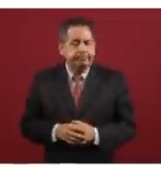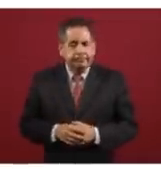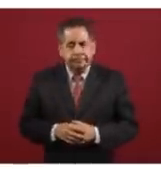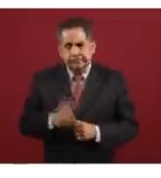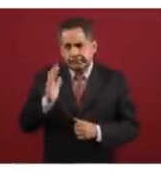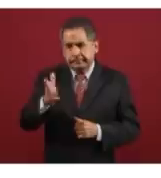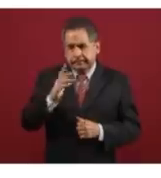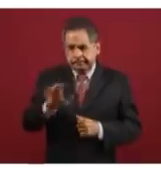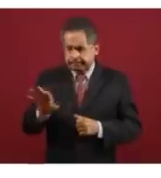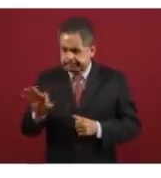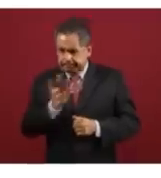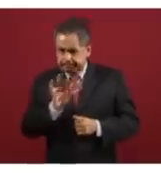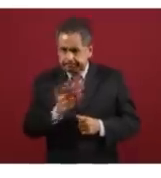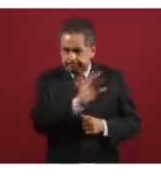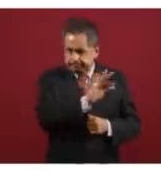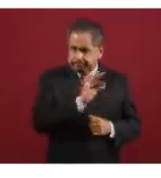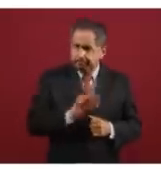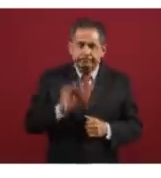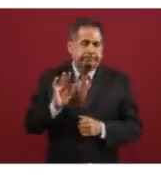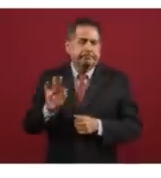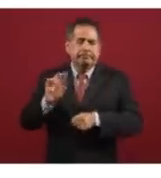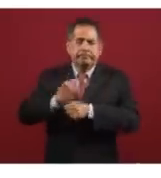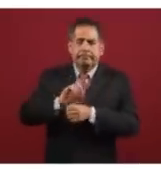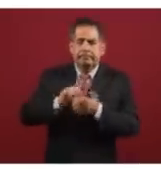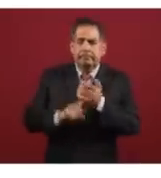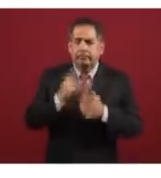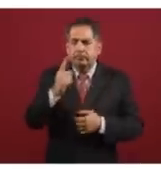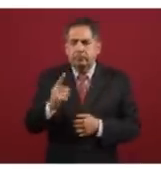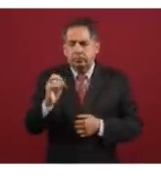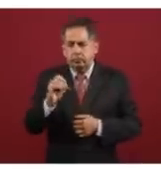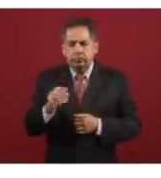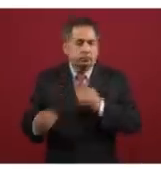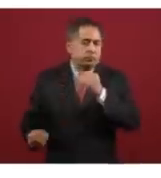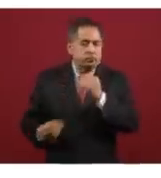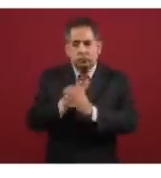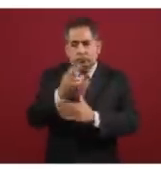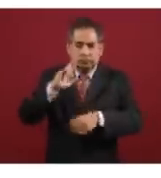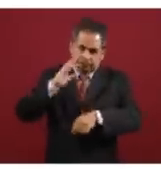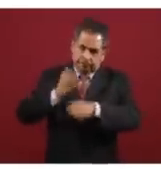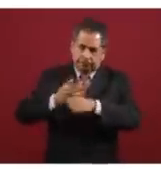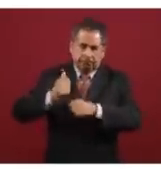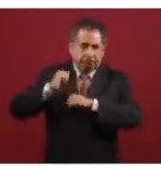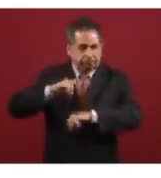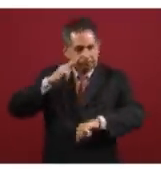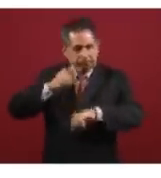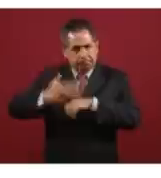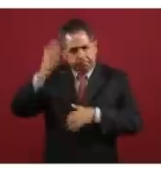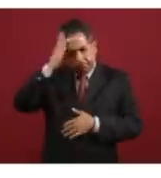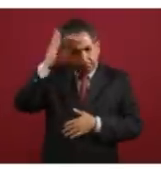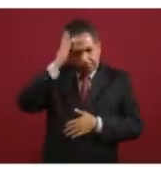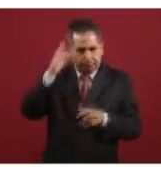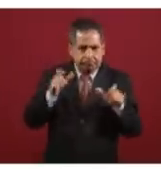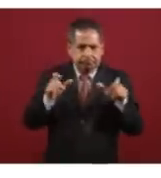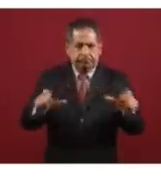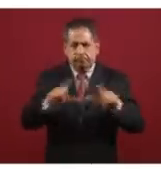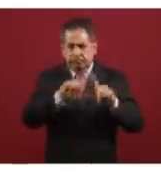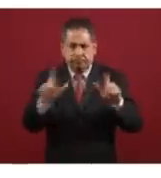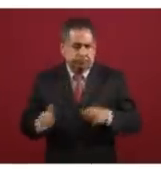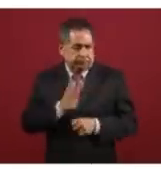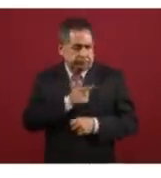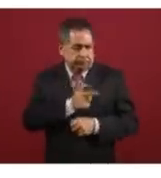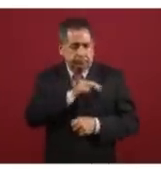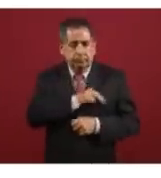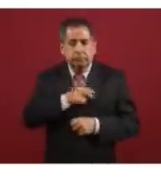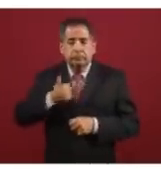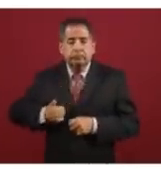ya designados, con fecha 1 de octubre, los nuevos responsables o titulares de la Guardia Nacional dentro de cada uno de